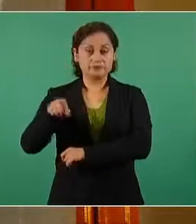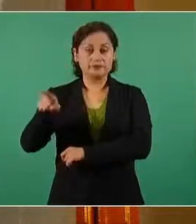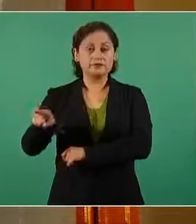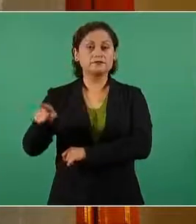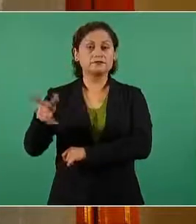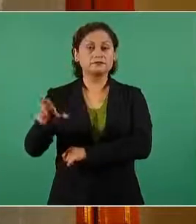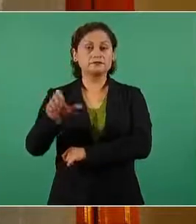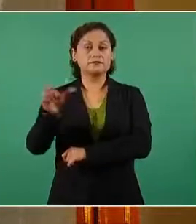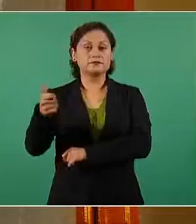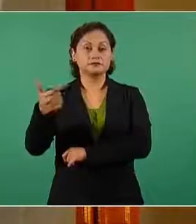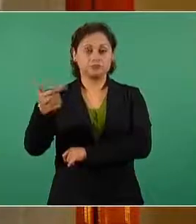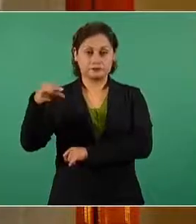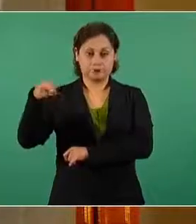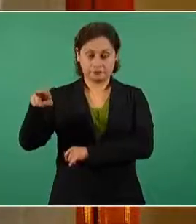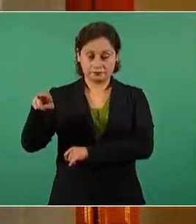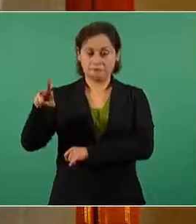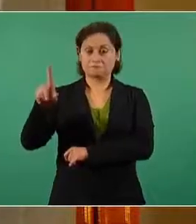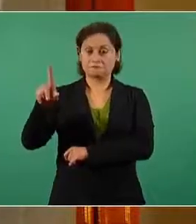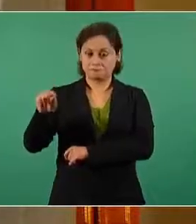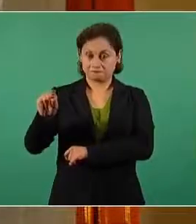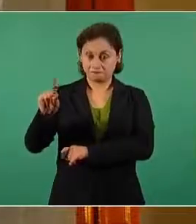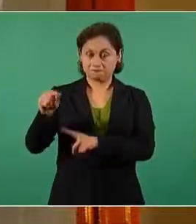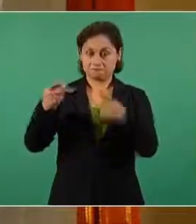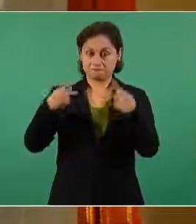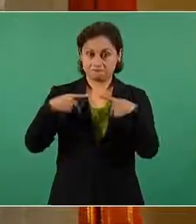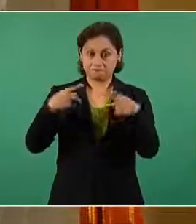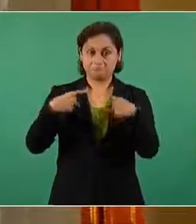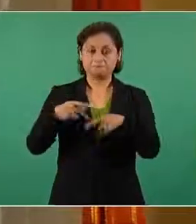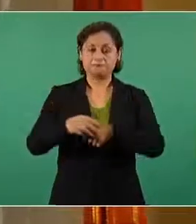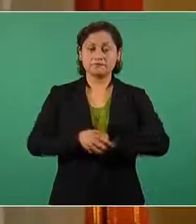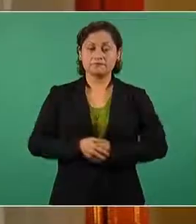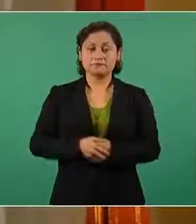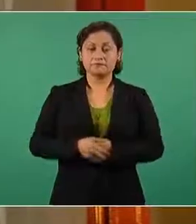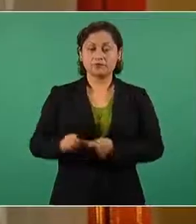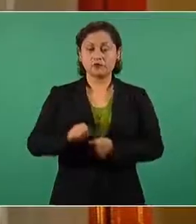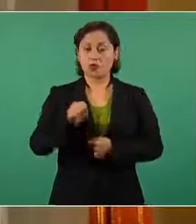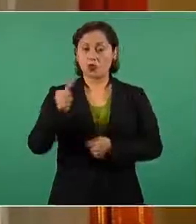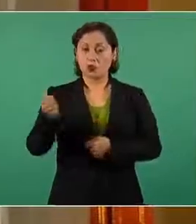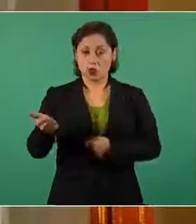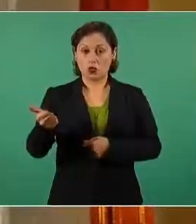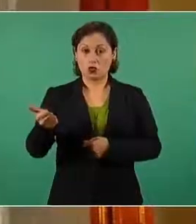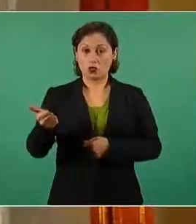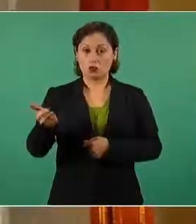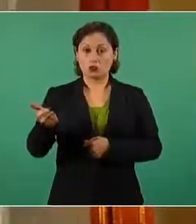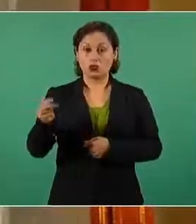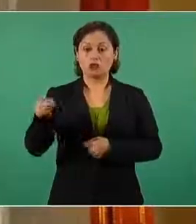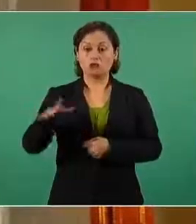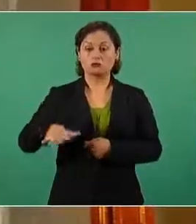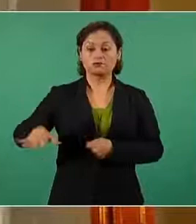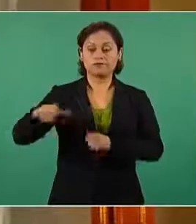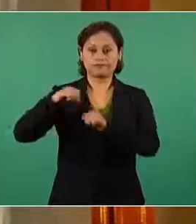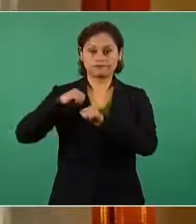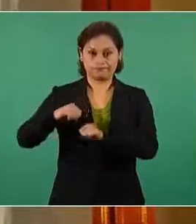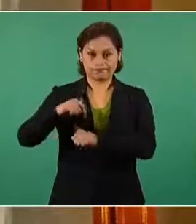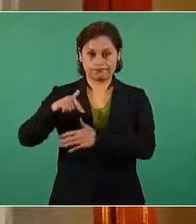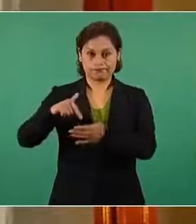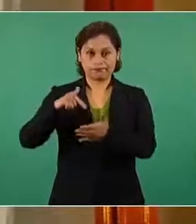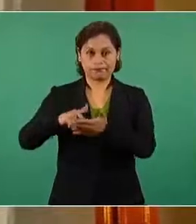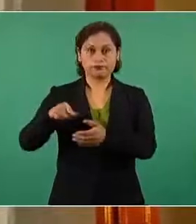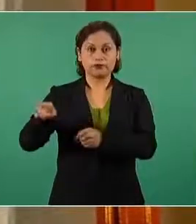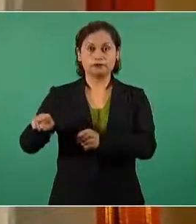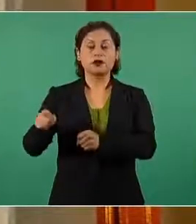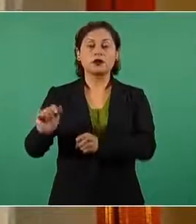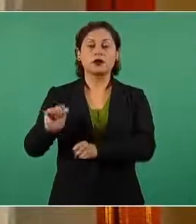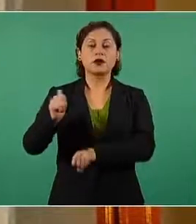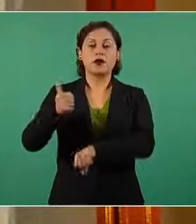Nacional, 70. Y por parte del comandante de la zona se estableció el centro